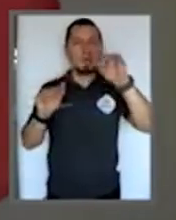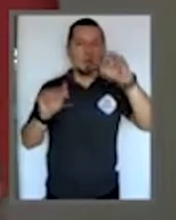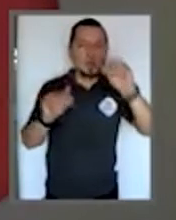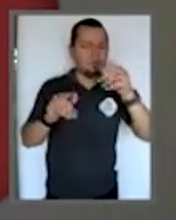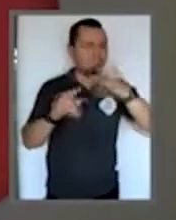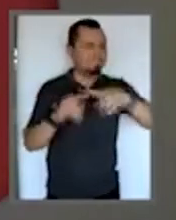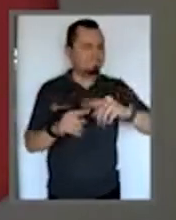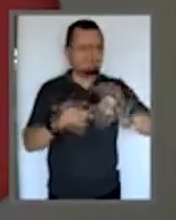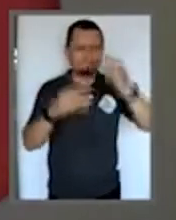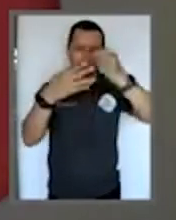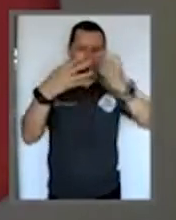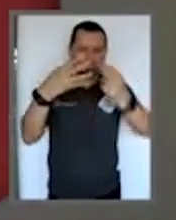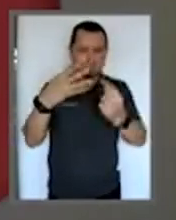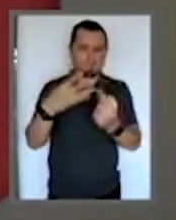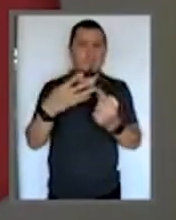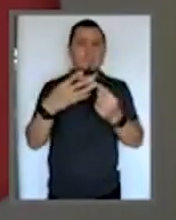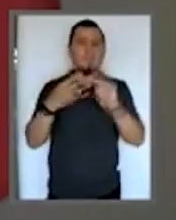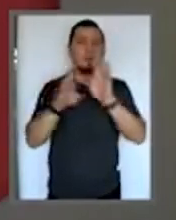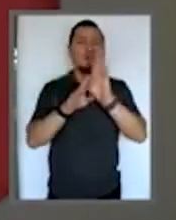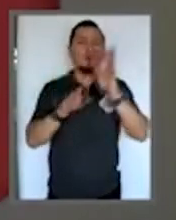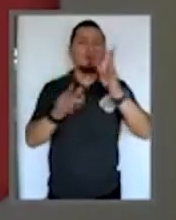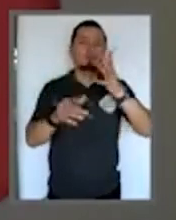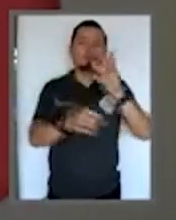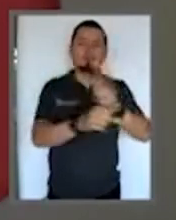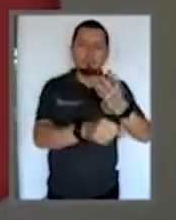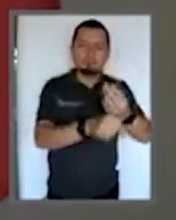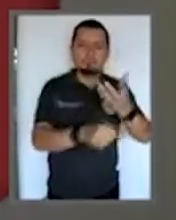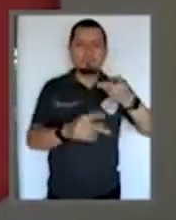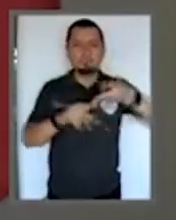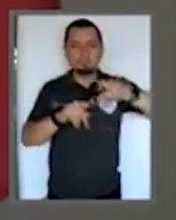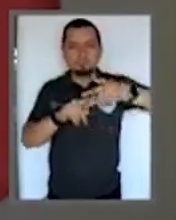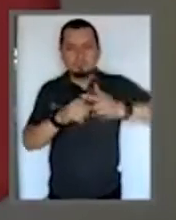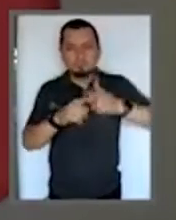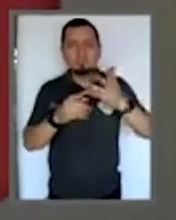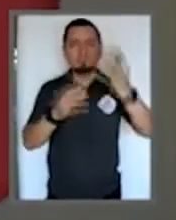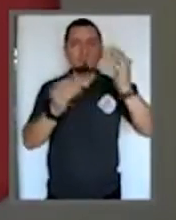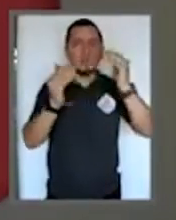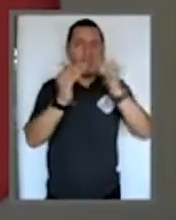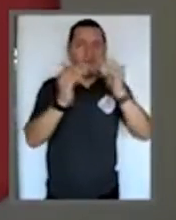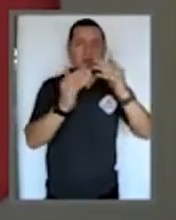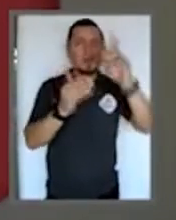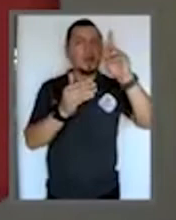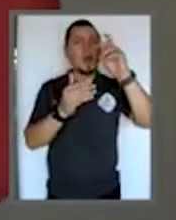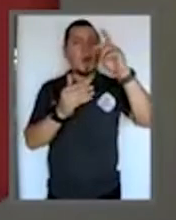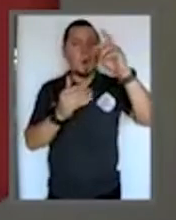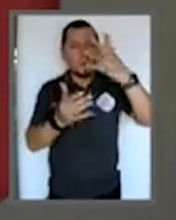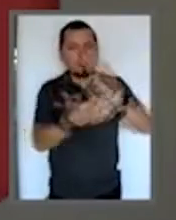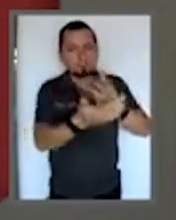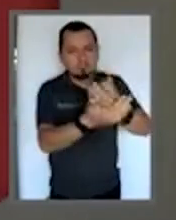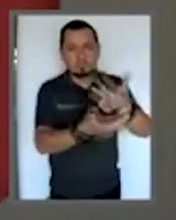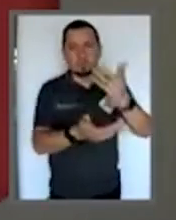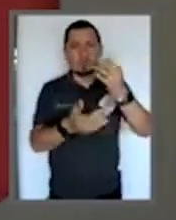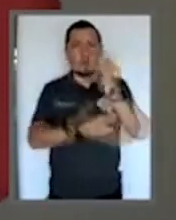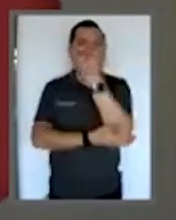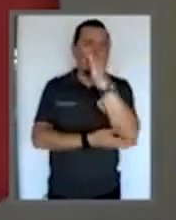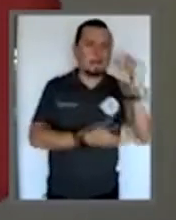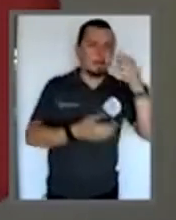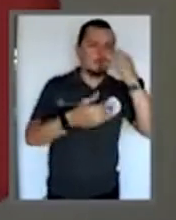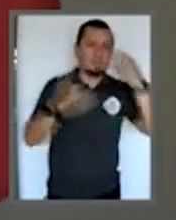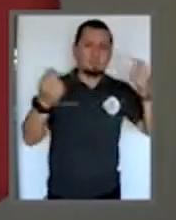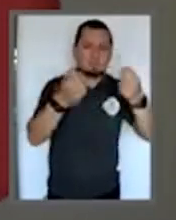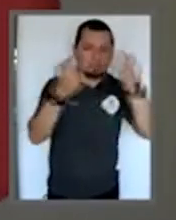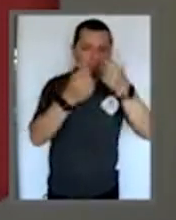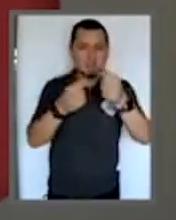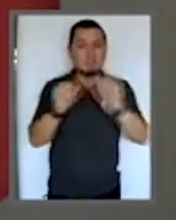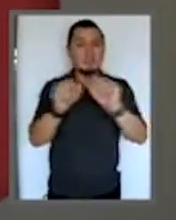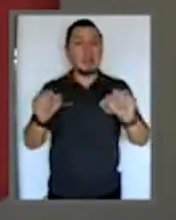servicios personales como plomería electricidad reparación de enseres domésticos y jardinería salones de belleza